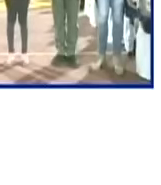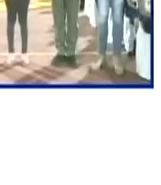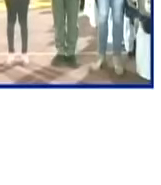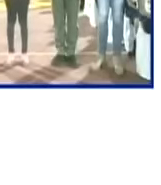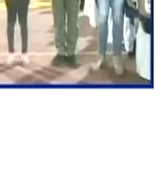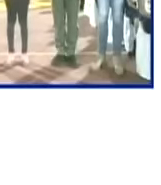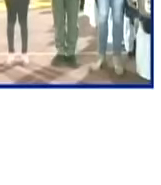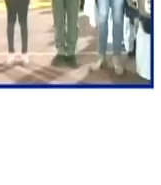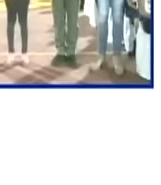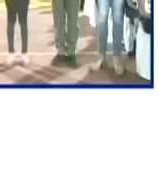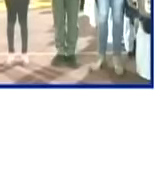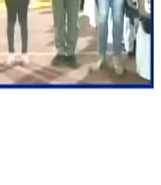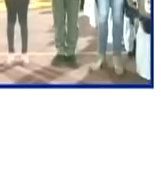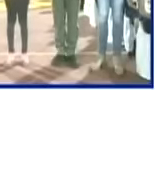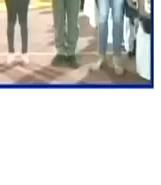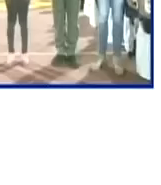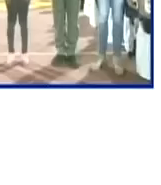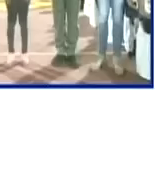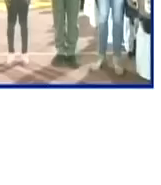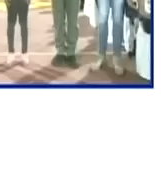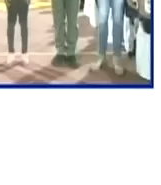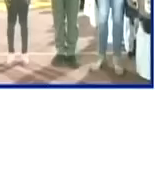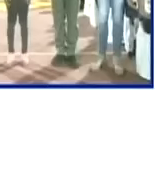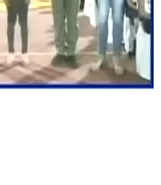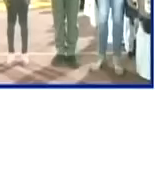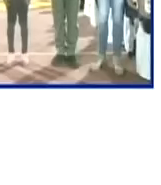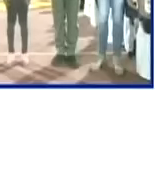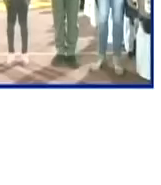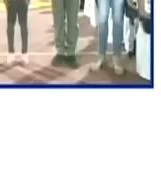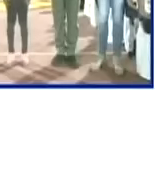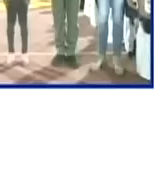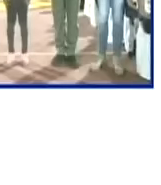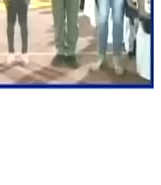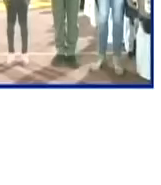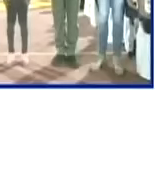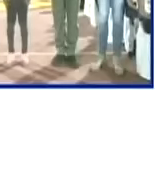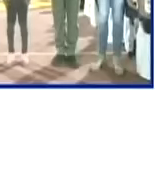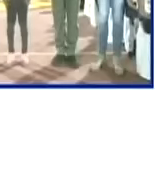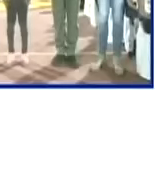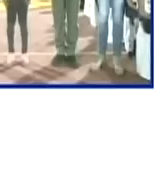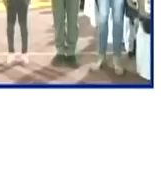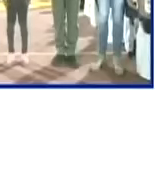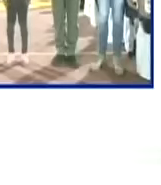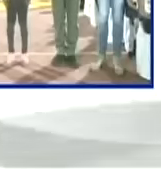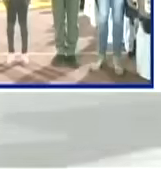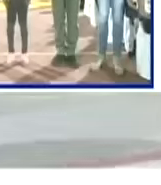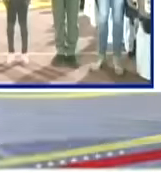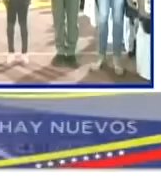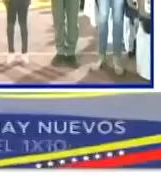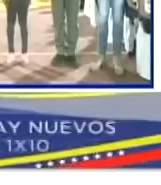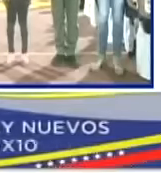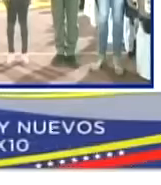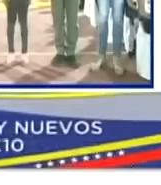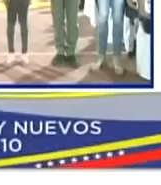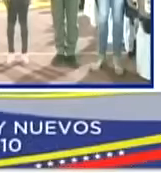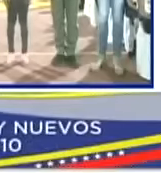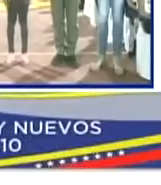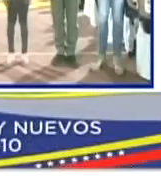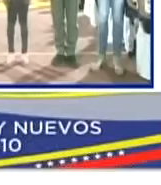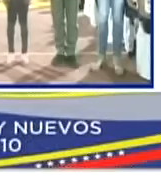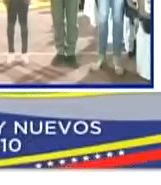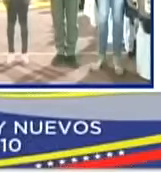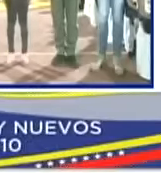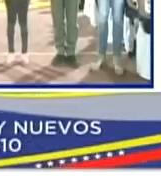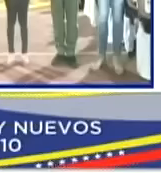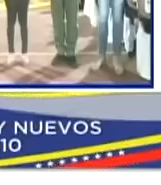detener. Nadie nos va a detener. Nadie nos va a parar. Nadie es nadie. Óiganlo bien,